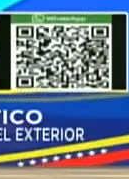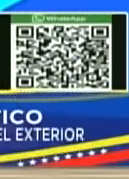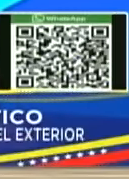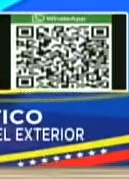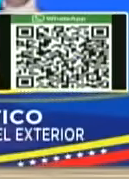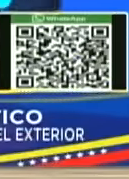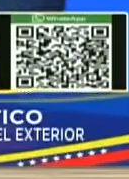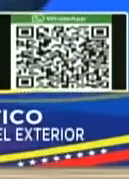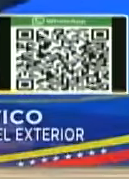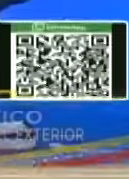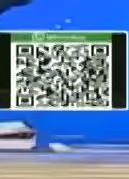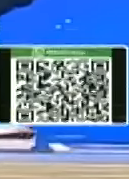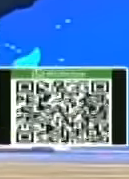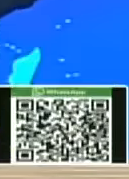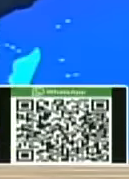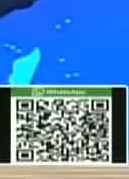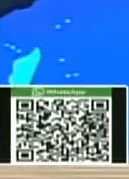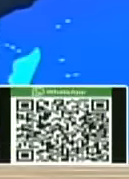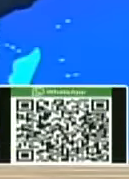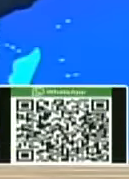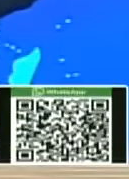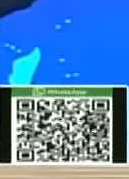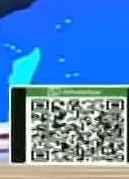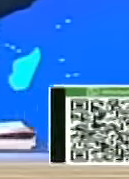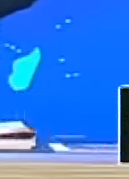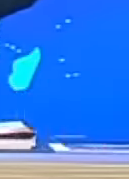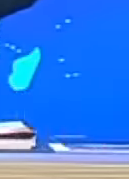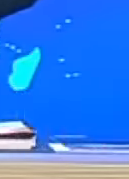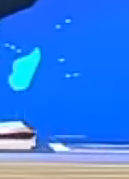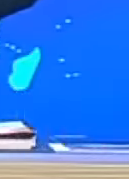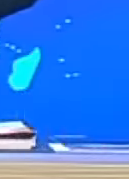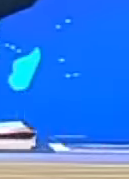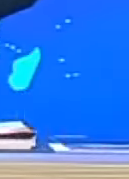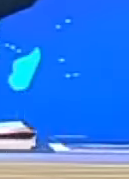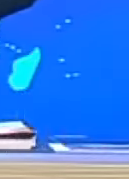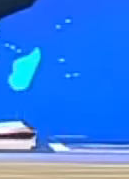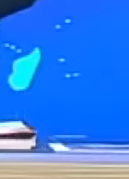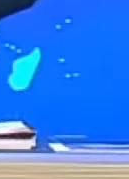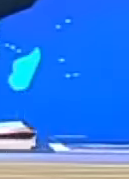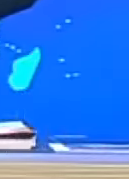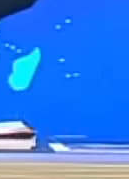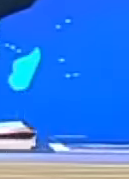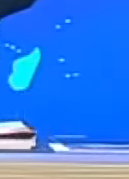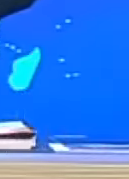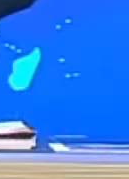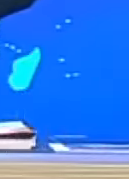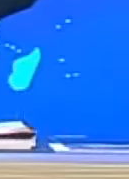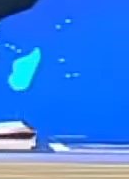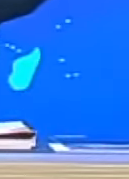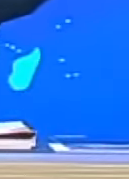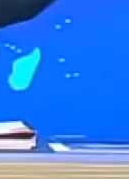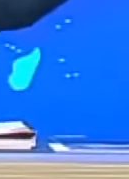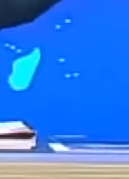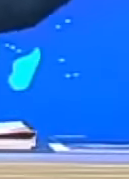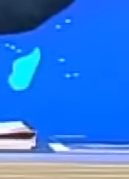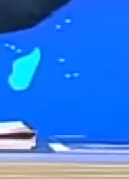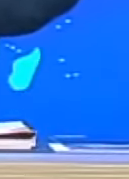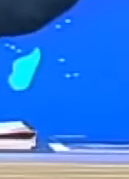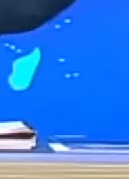a mi izquierda, aquí lo deberían poner, mira, para que el QR lo puedan bajar aquí.